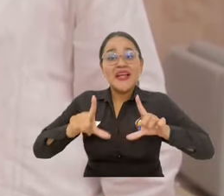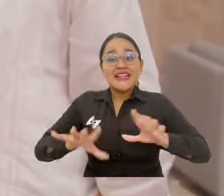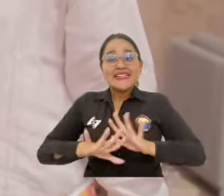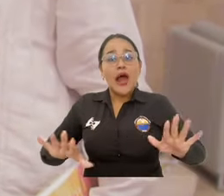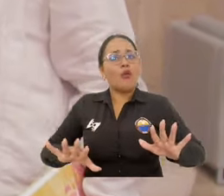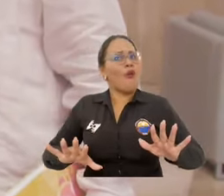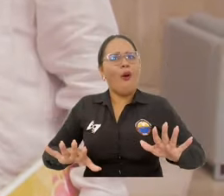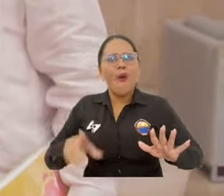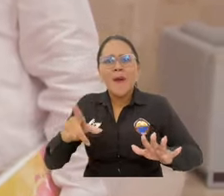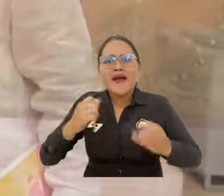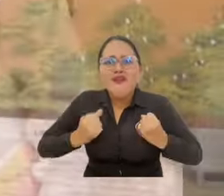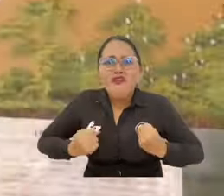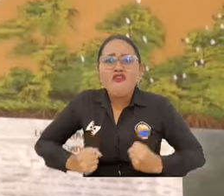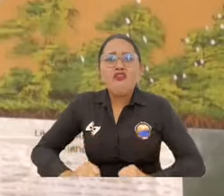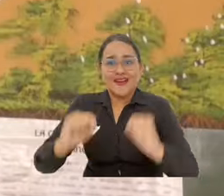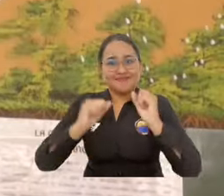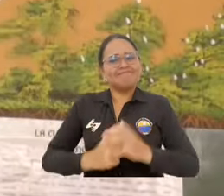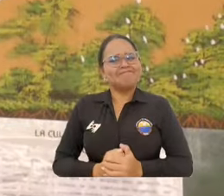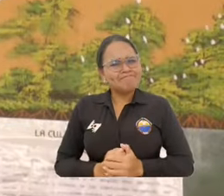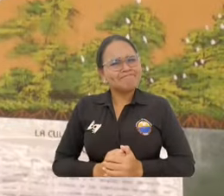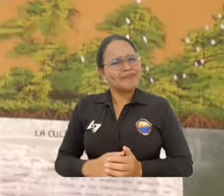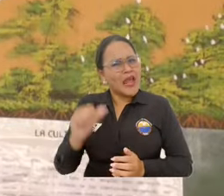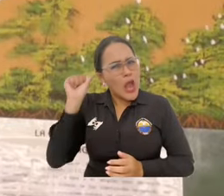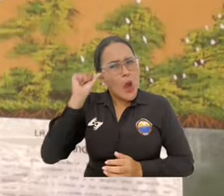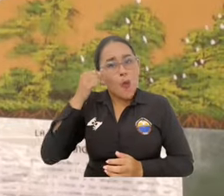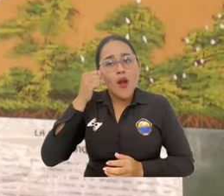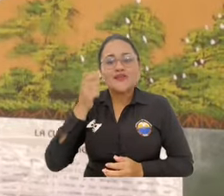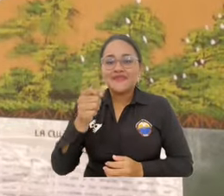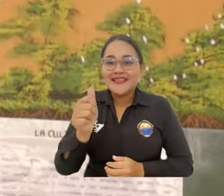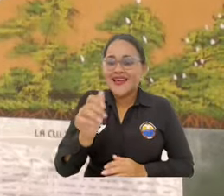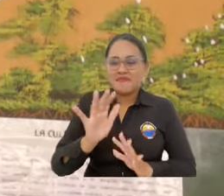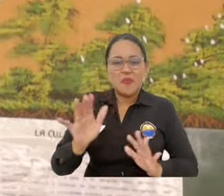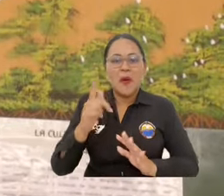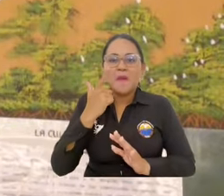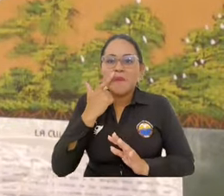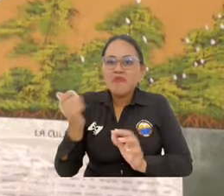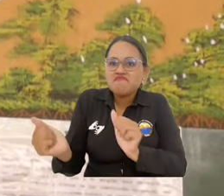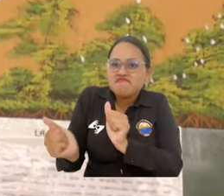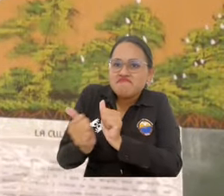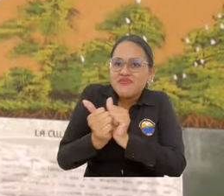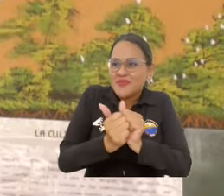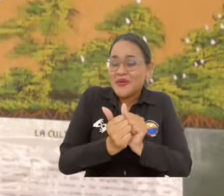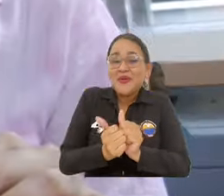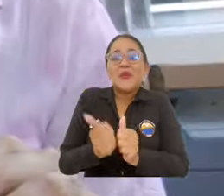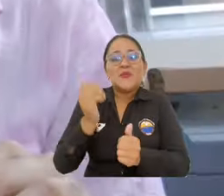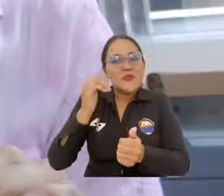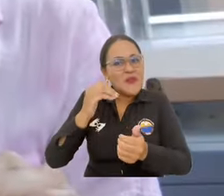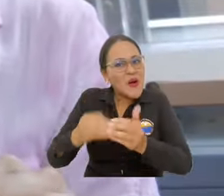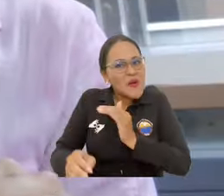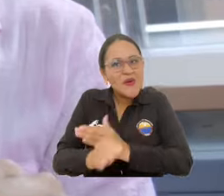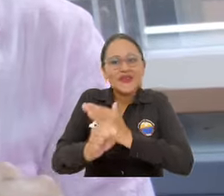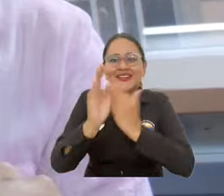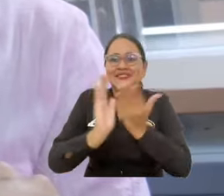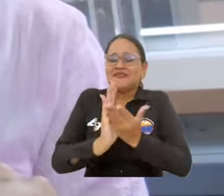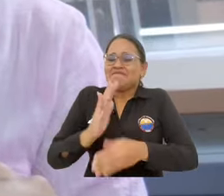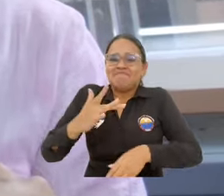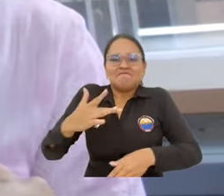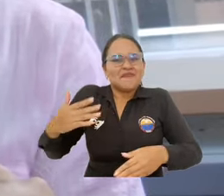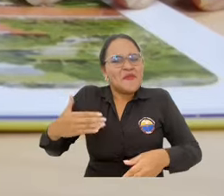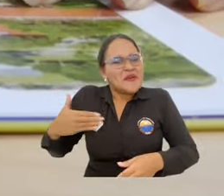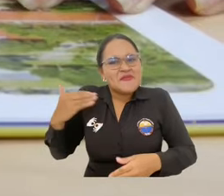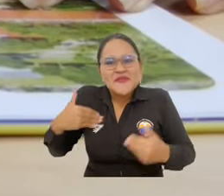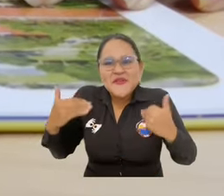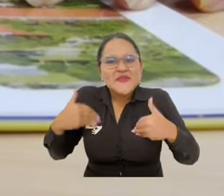de una etapa académica. Vanessa llega un día con su papá en pleno proceso de readmisión, con ese